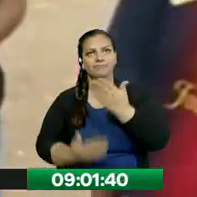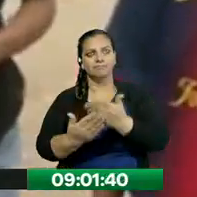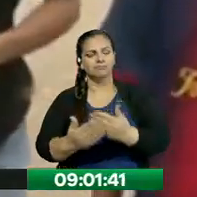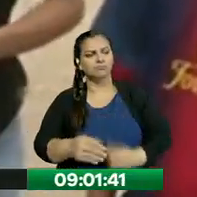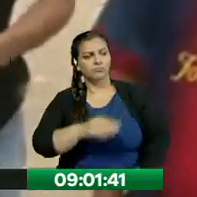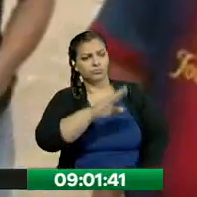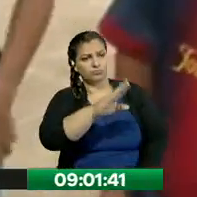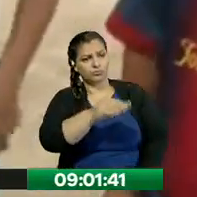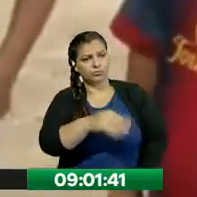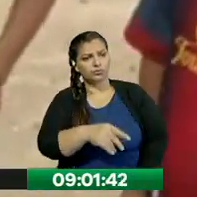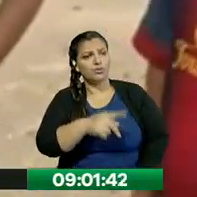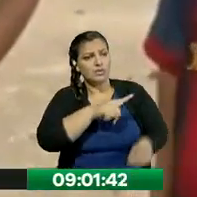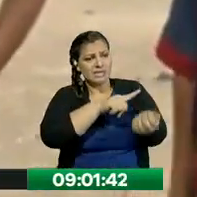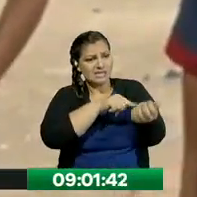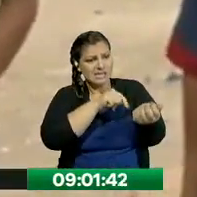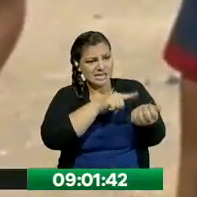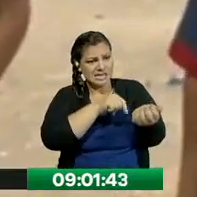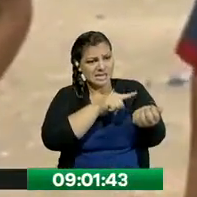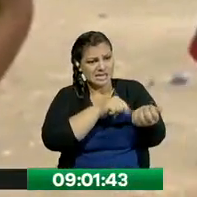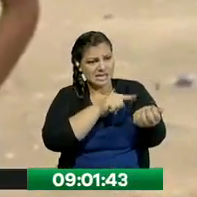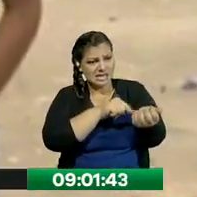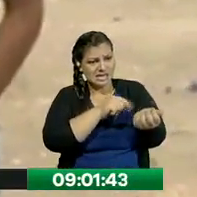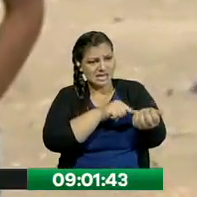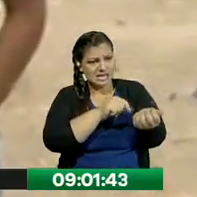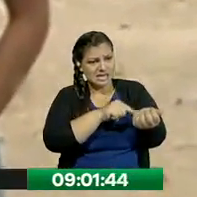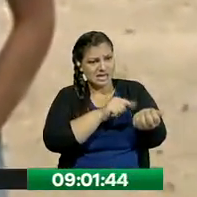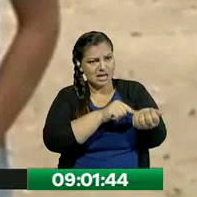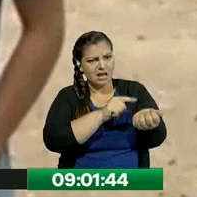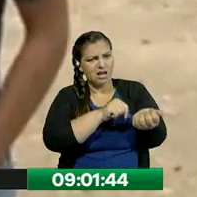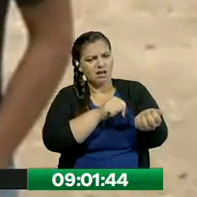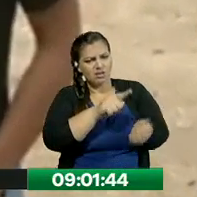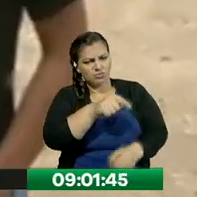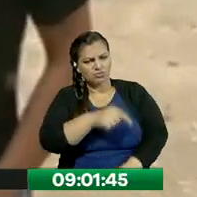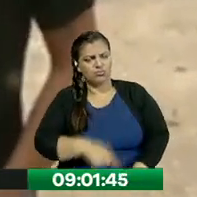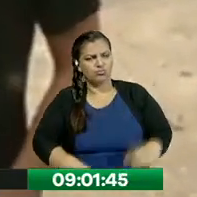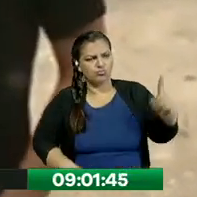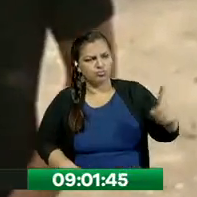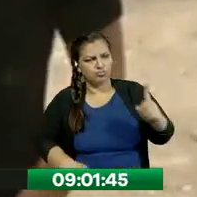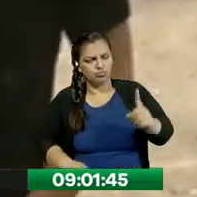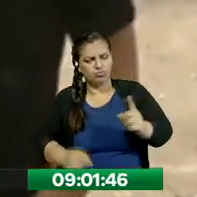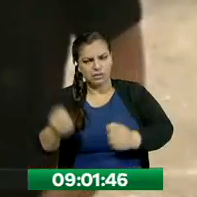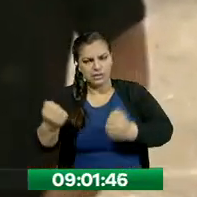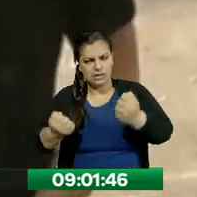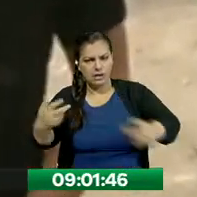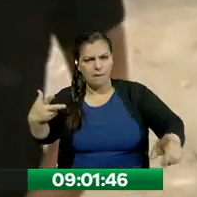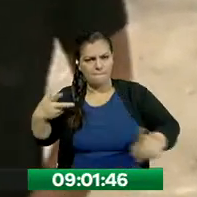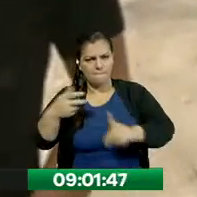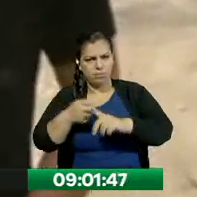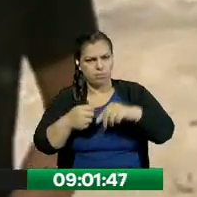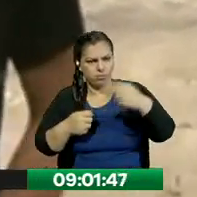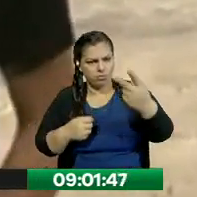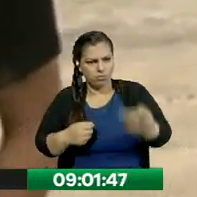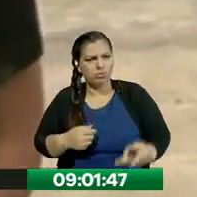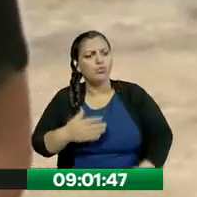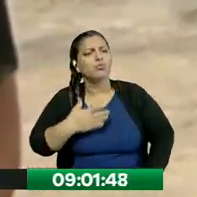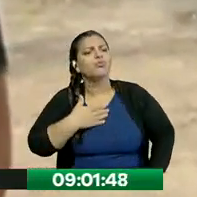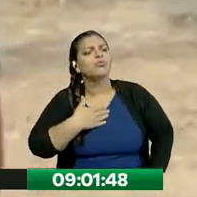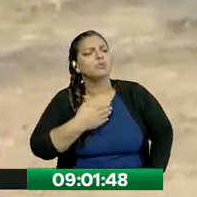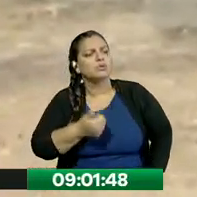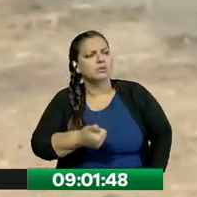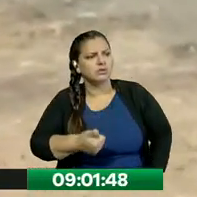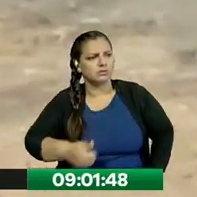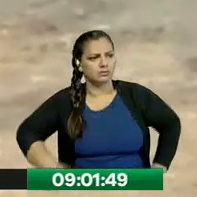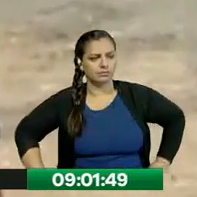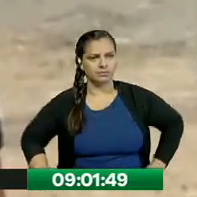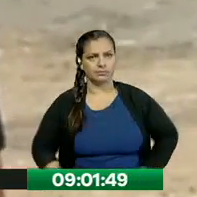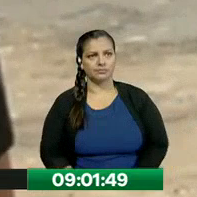niño de 11 años que resultó herido en el accidente de tránsito. Buenos días, Kevin, cuéntanos, ¿cómo sigue tu hermano? Pues